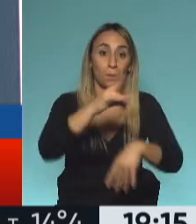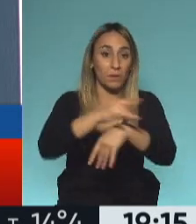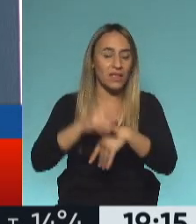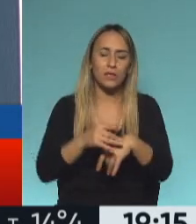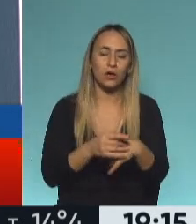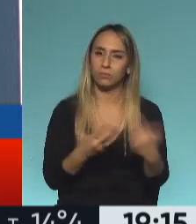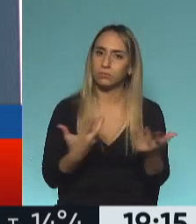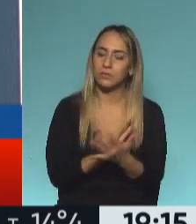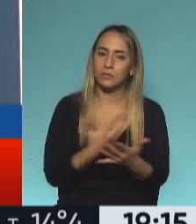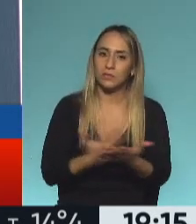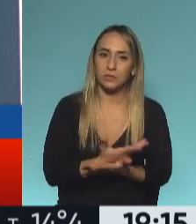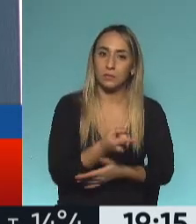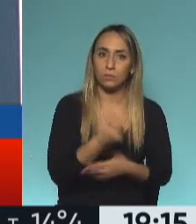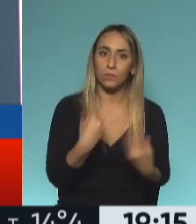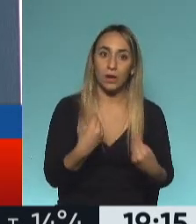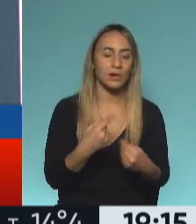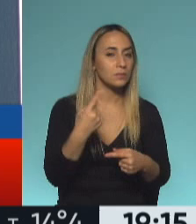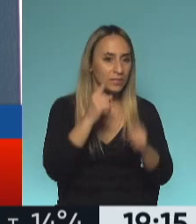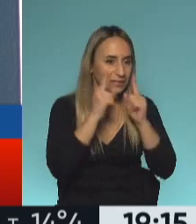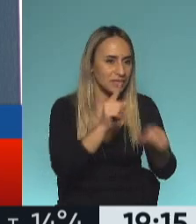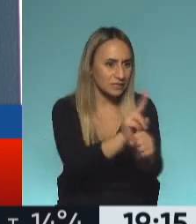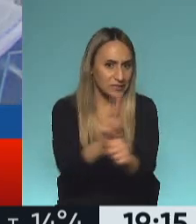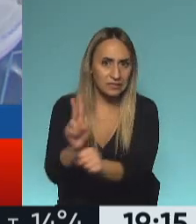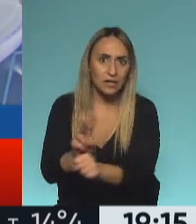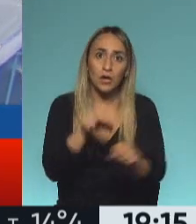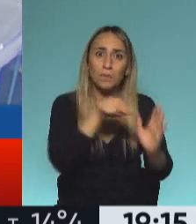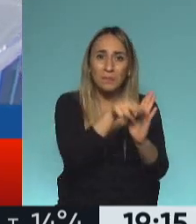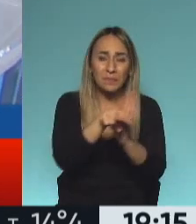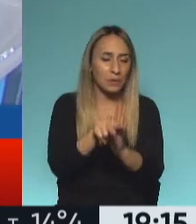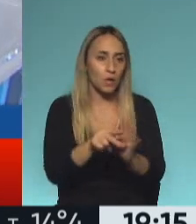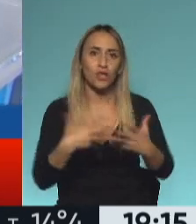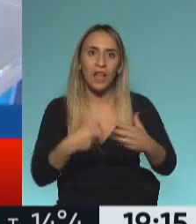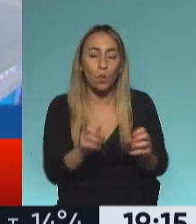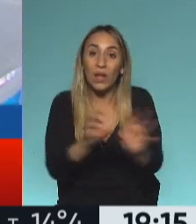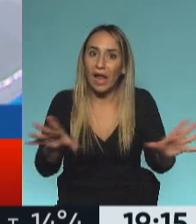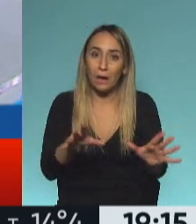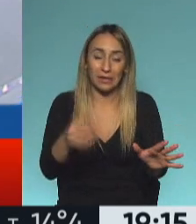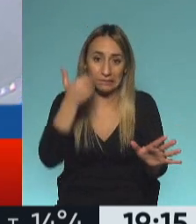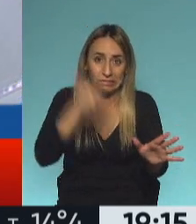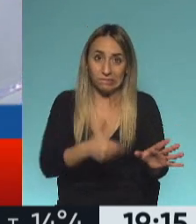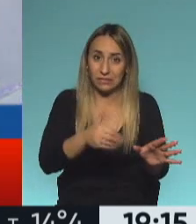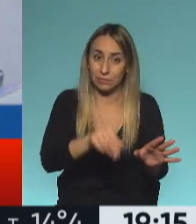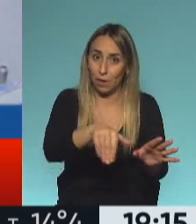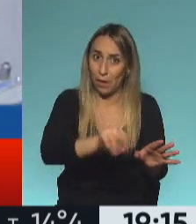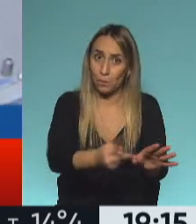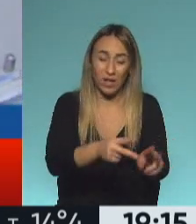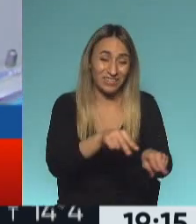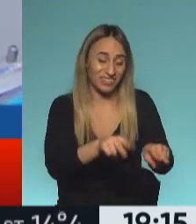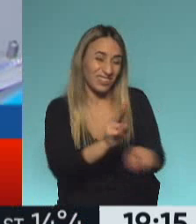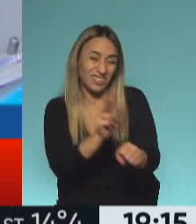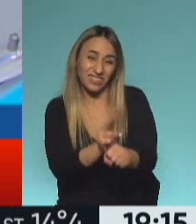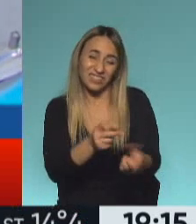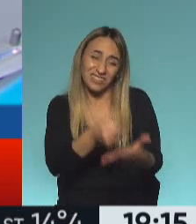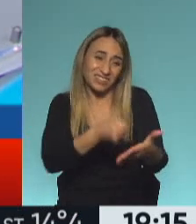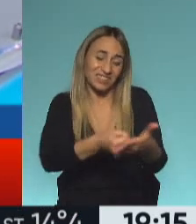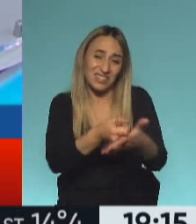cuidados intensivos y están permanentemente con pacientes críticos. Hay un estudio del Hospital de Clínicas, después lo vamos a repasar porque además la manera de llegar a ese número es increíble.